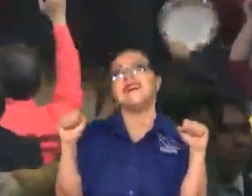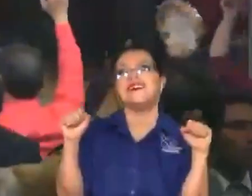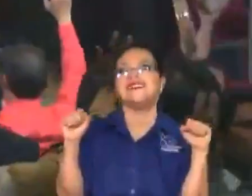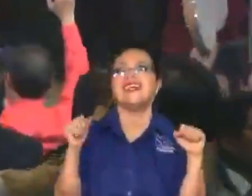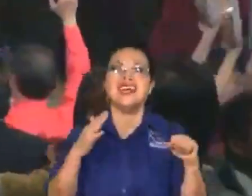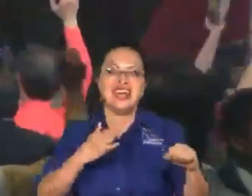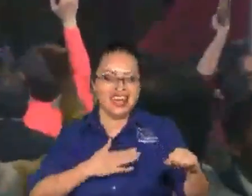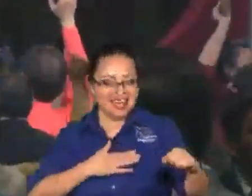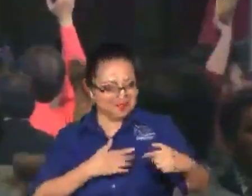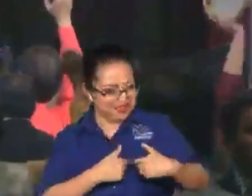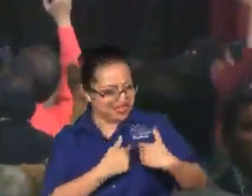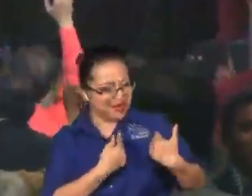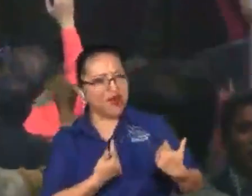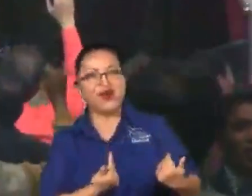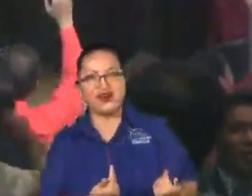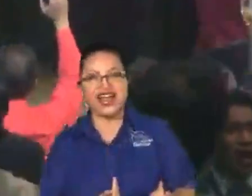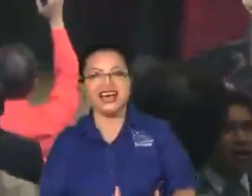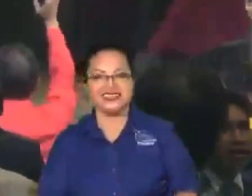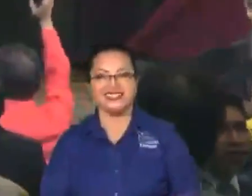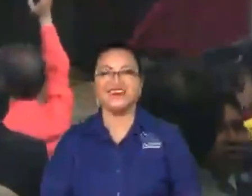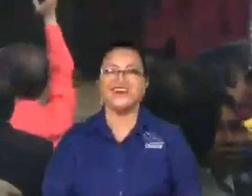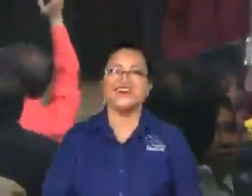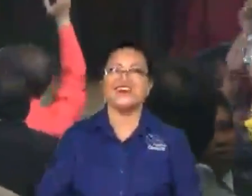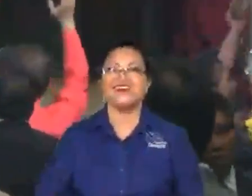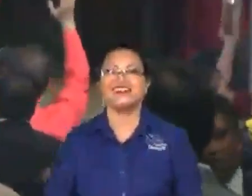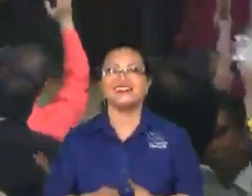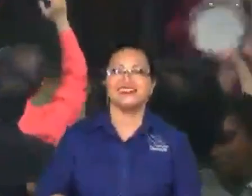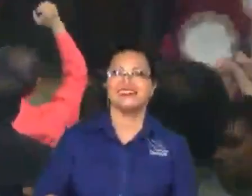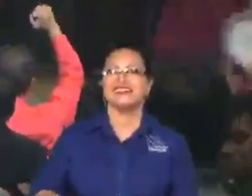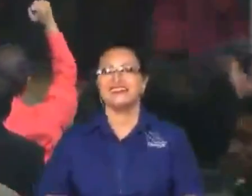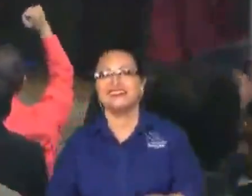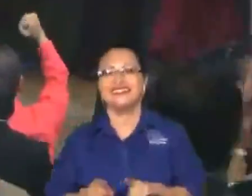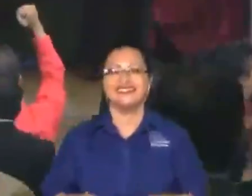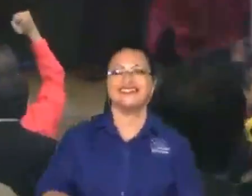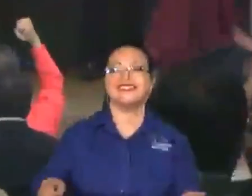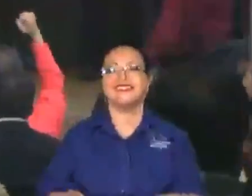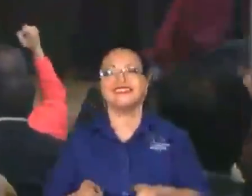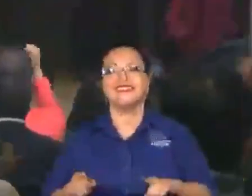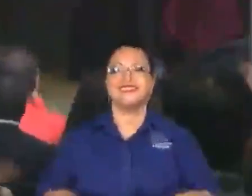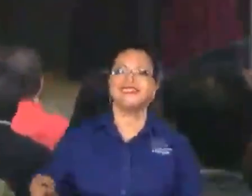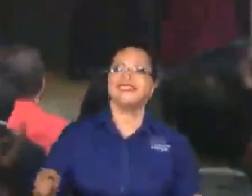salvación en mi corazón. ¡Vamos todos saltando!